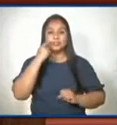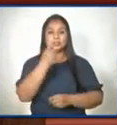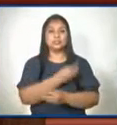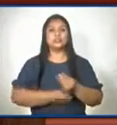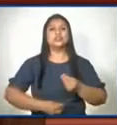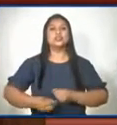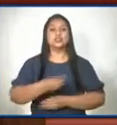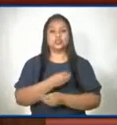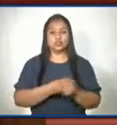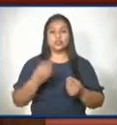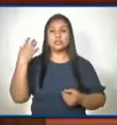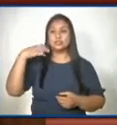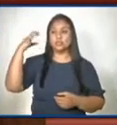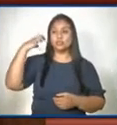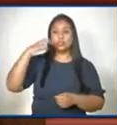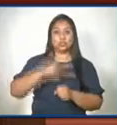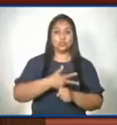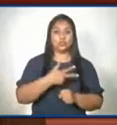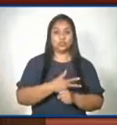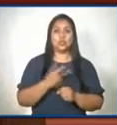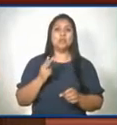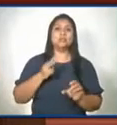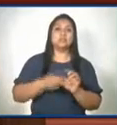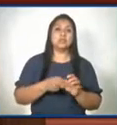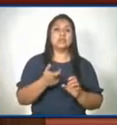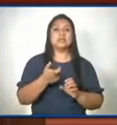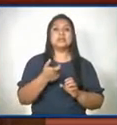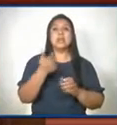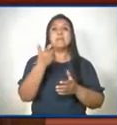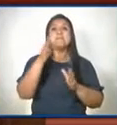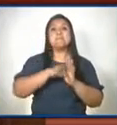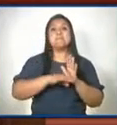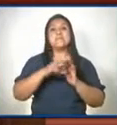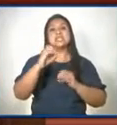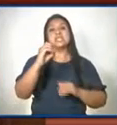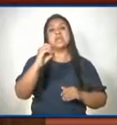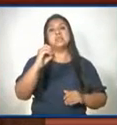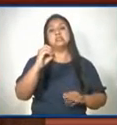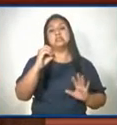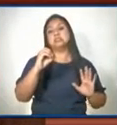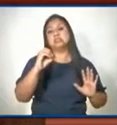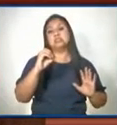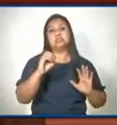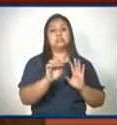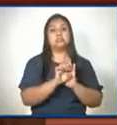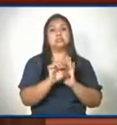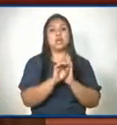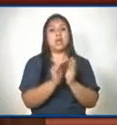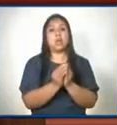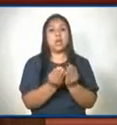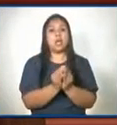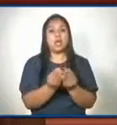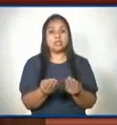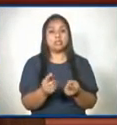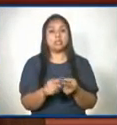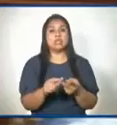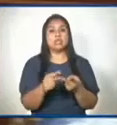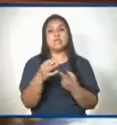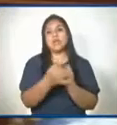productos que exporta Guatemala entren con arancel cero, como por ejemplo el caso del aguacate, el caso del